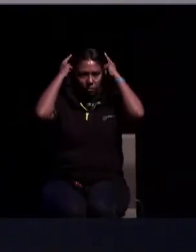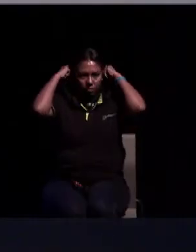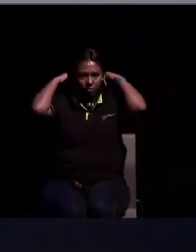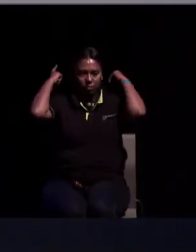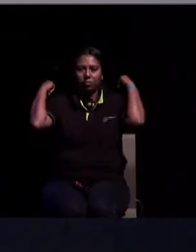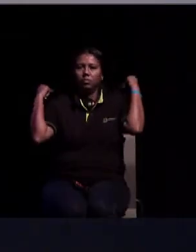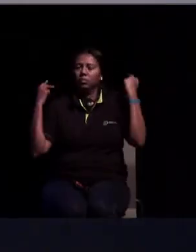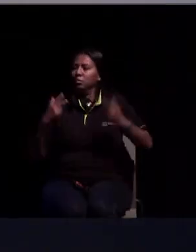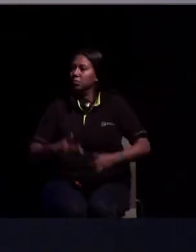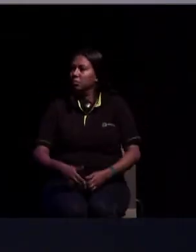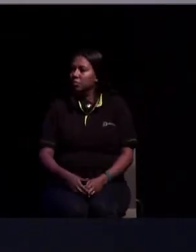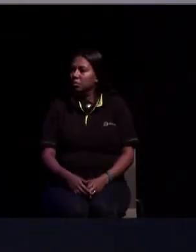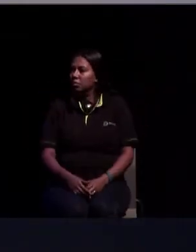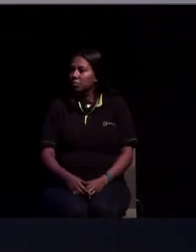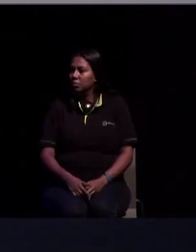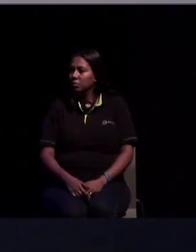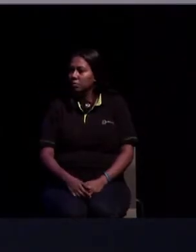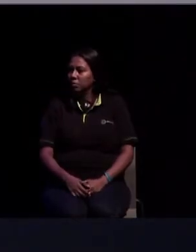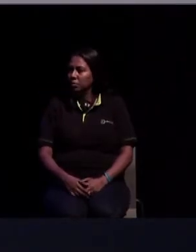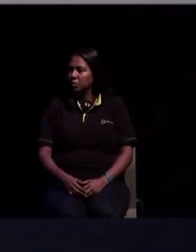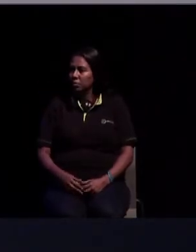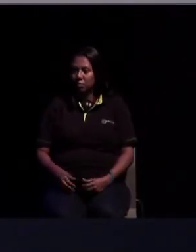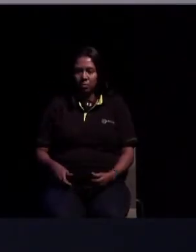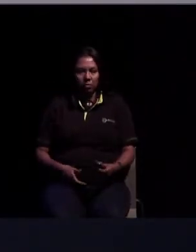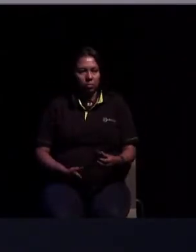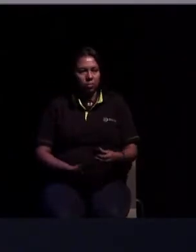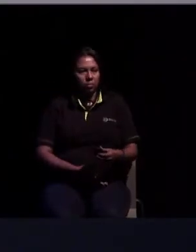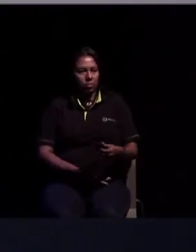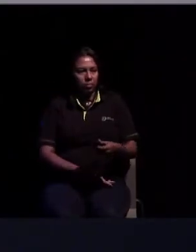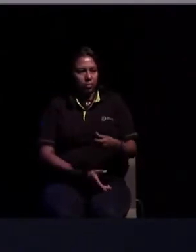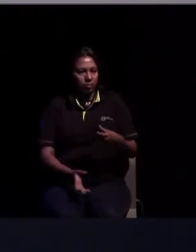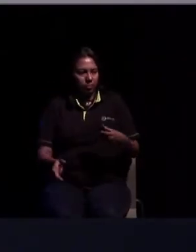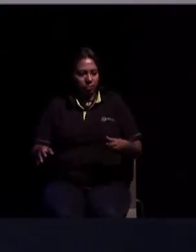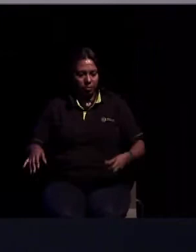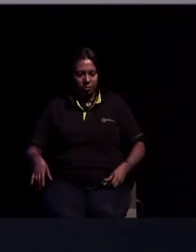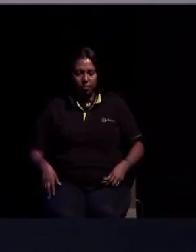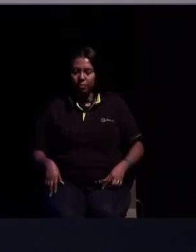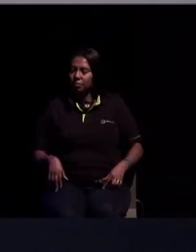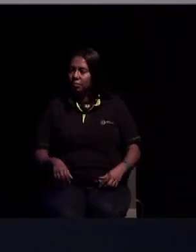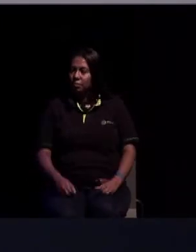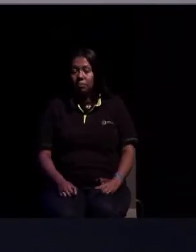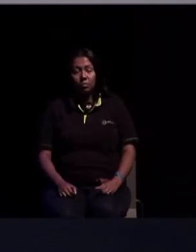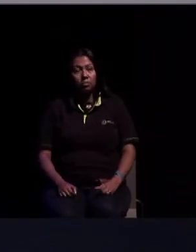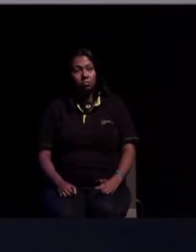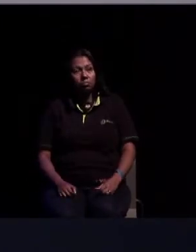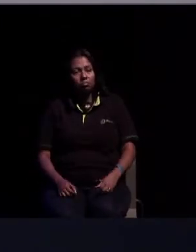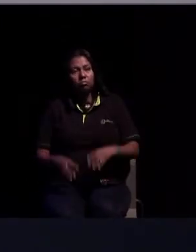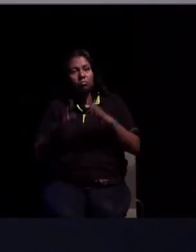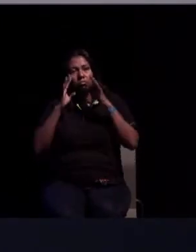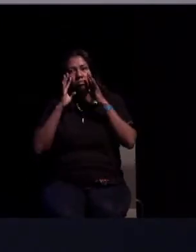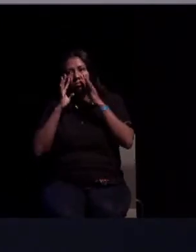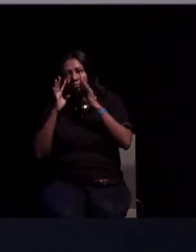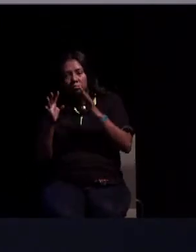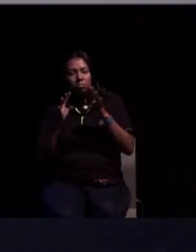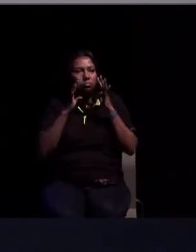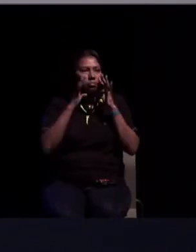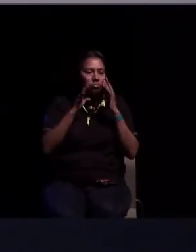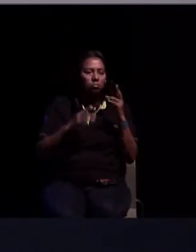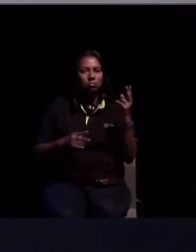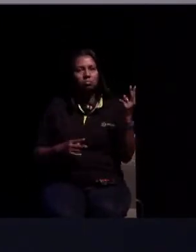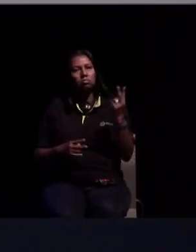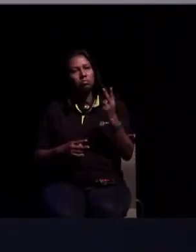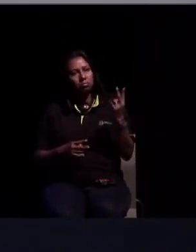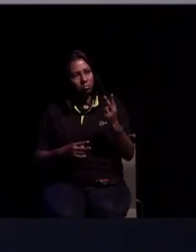Bem. Escuchando las dos intervenciones, tanto de Freya como de Jesse, nos damos cuenta de que, en